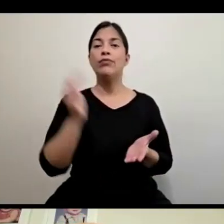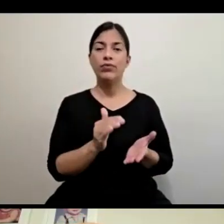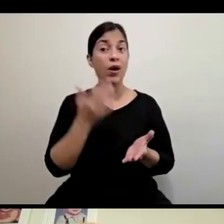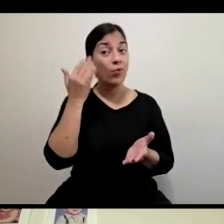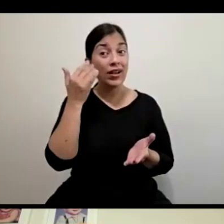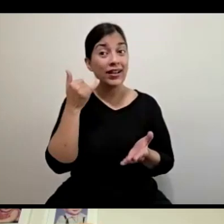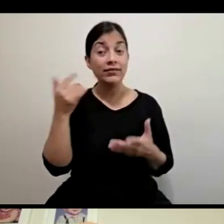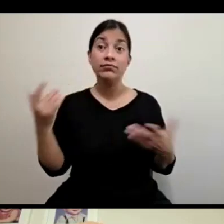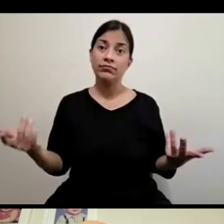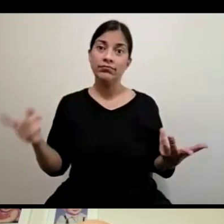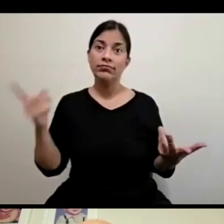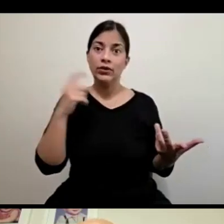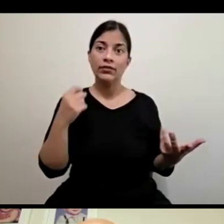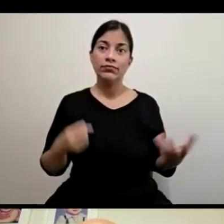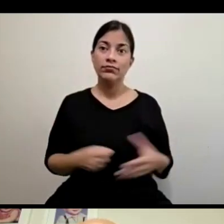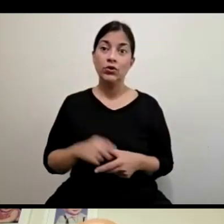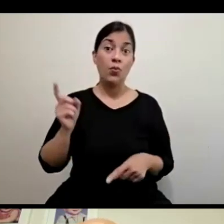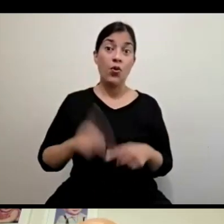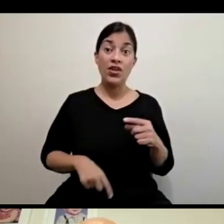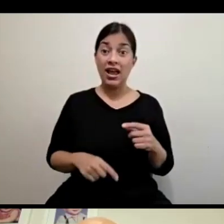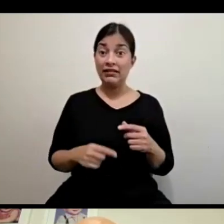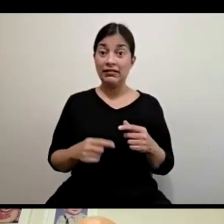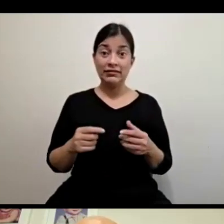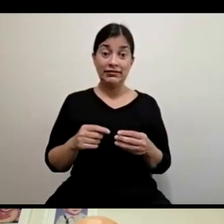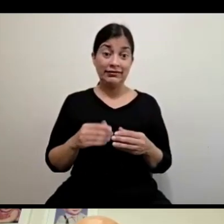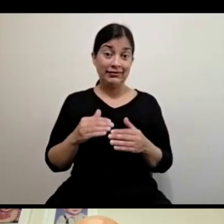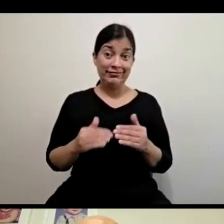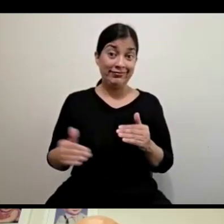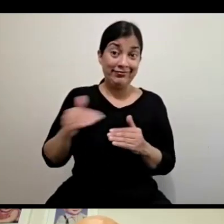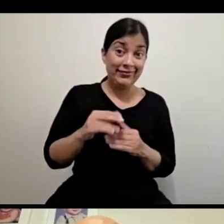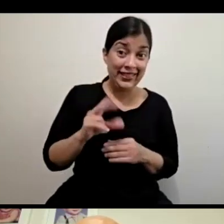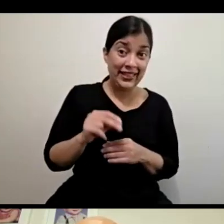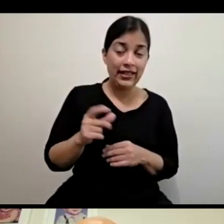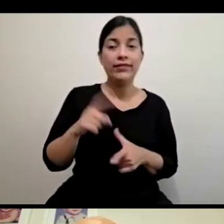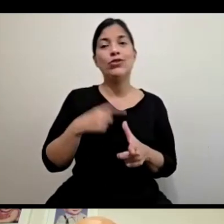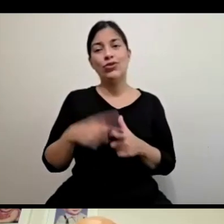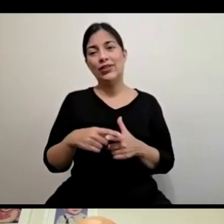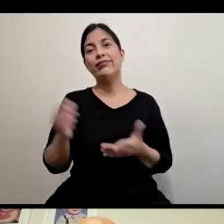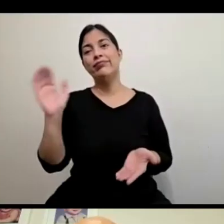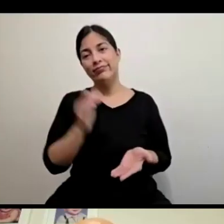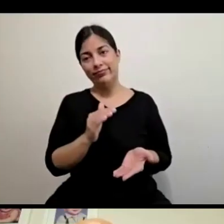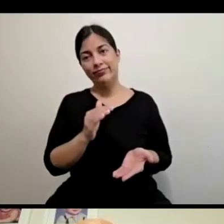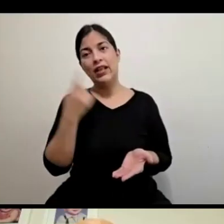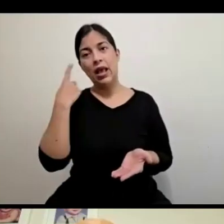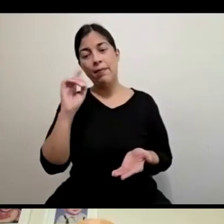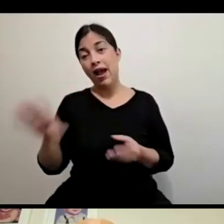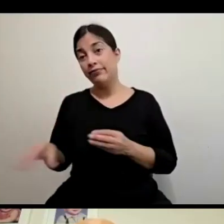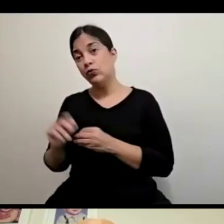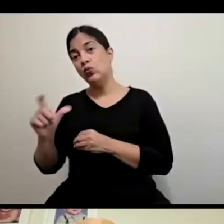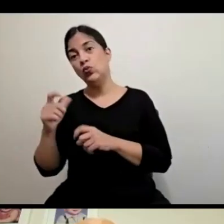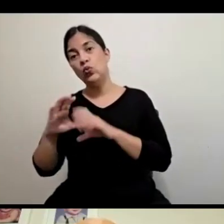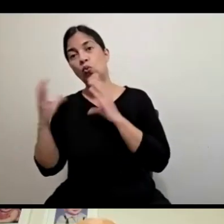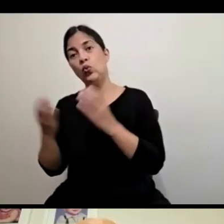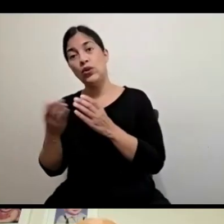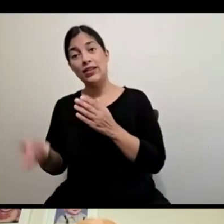Porque como había esa cosa de que no se podía pasar de los 30, pues entonces dijimos, pues vamos a quitarle coger un crédito de aquí, un crédito de aquí, para dar un curso adicional de otra materia